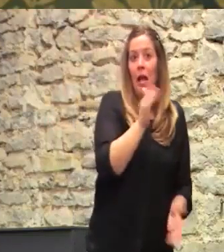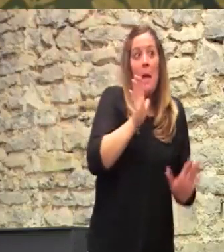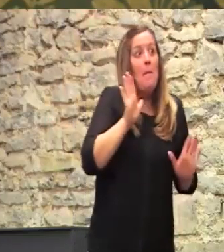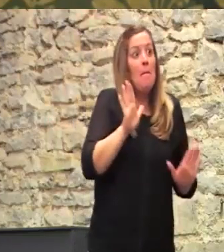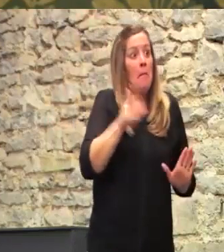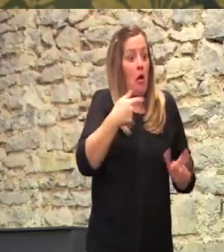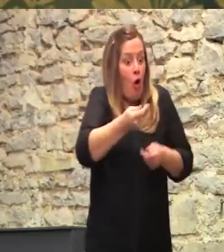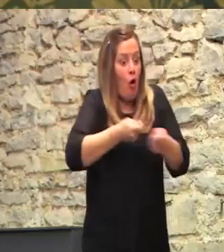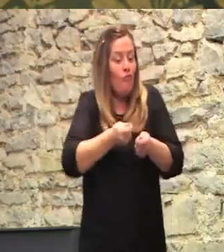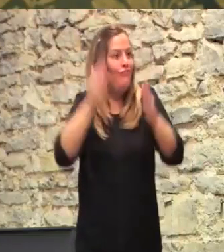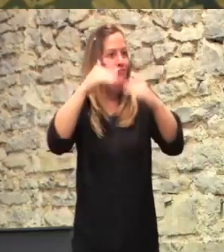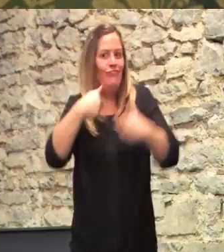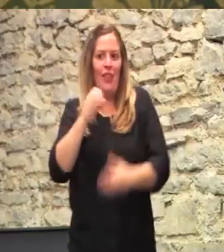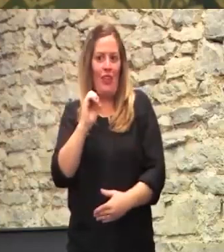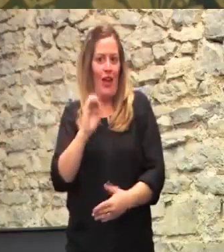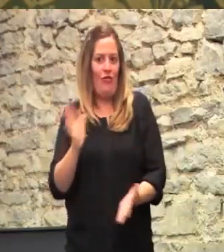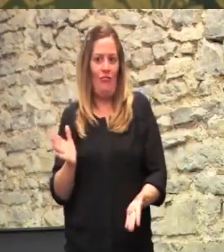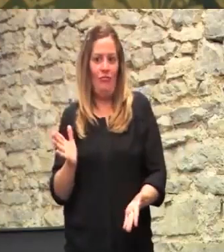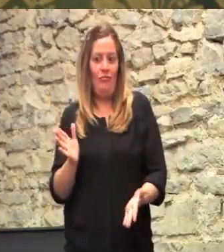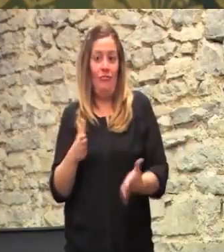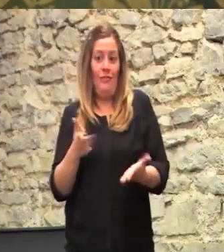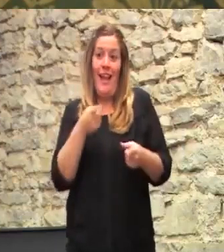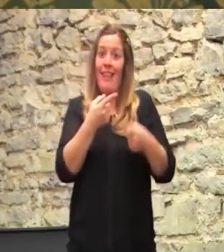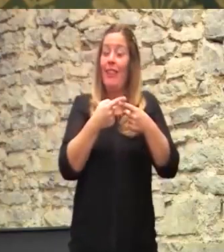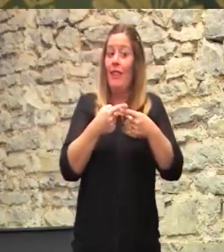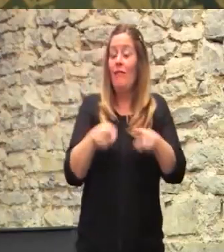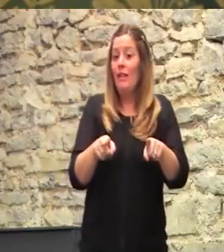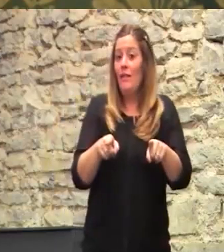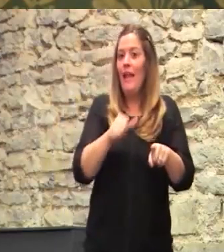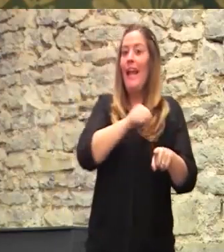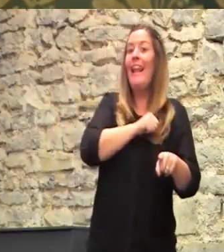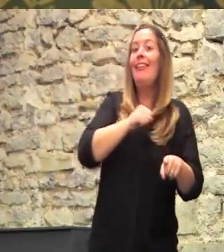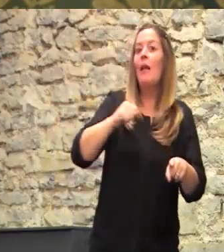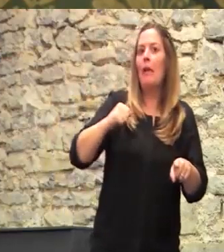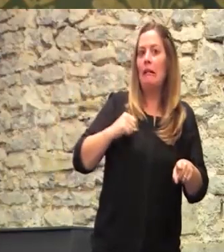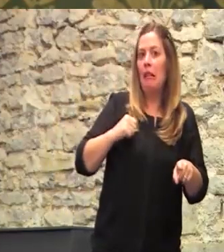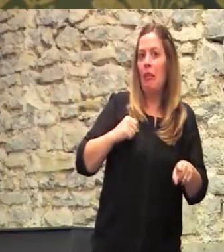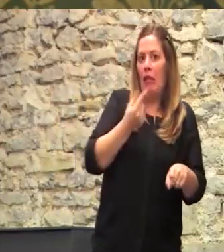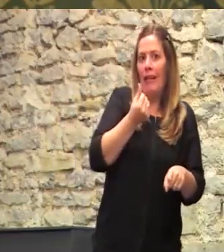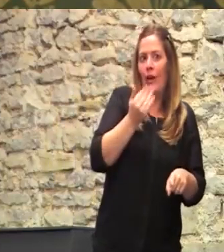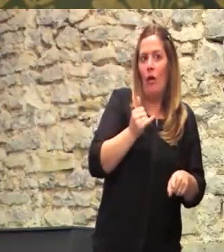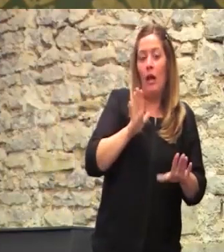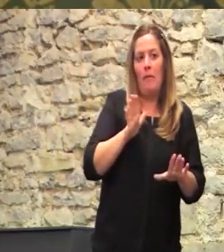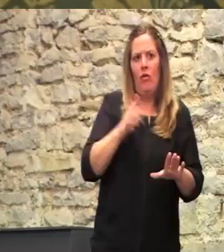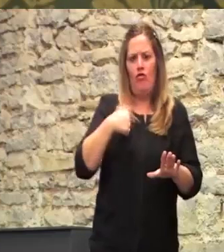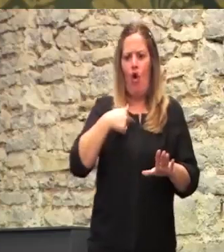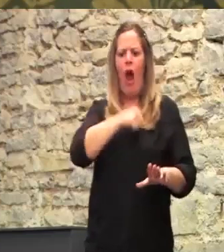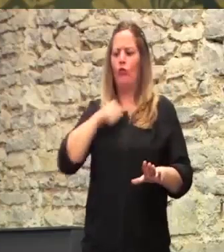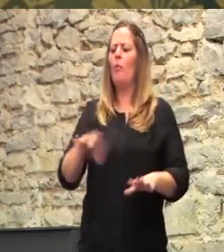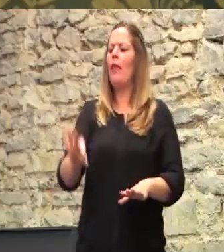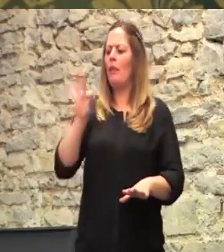diferencia ahí está la diferencia entonces entre la independent entre independencia y autonomía una cosa es tener el recurso